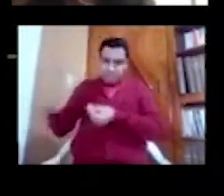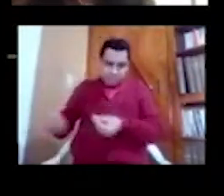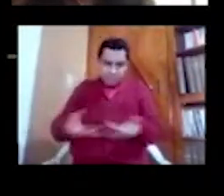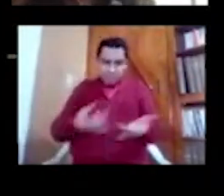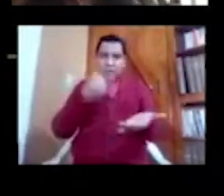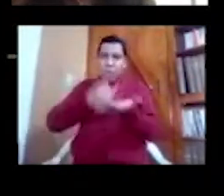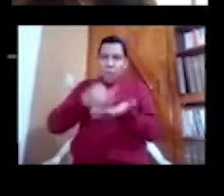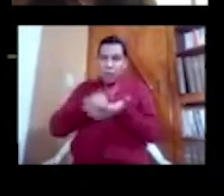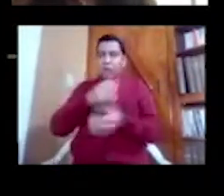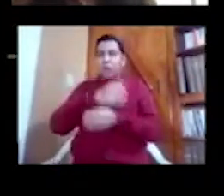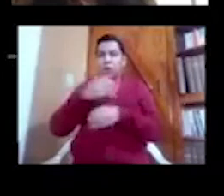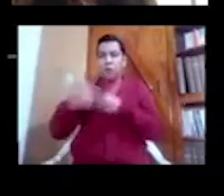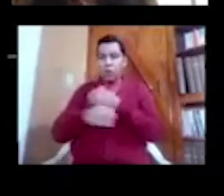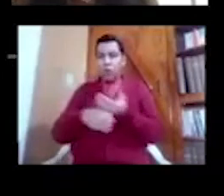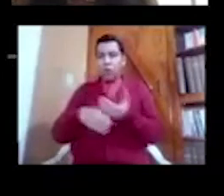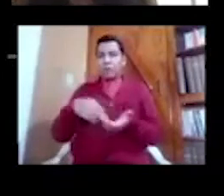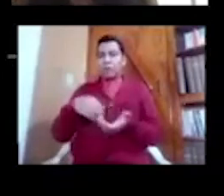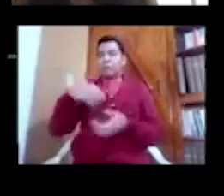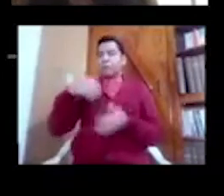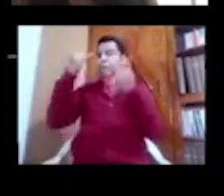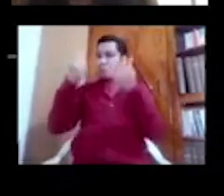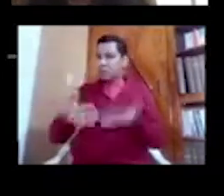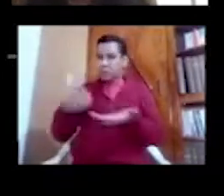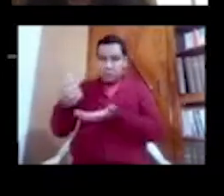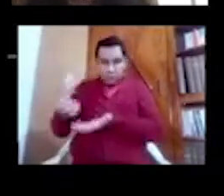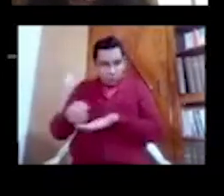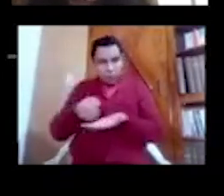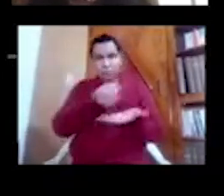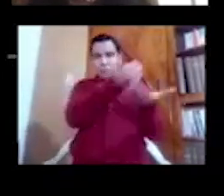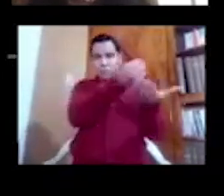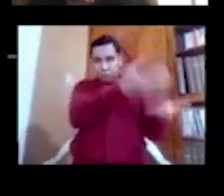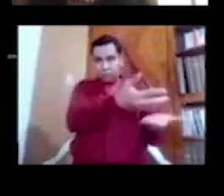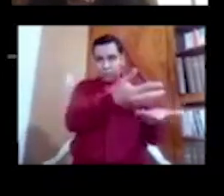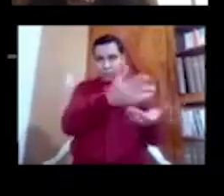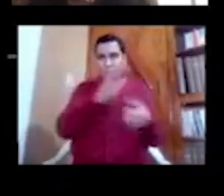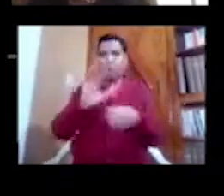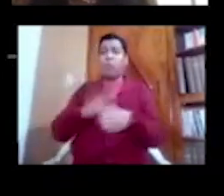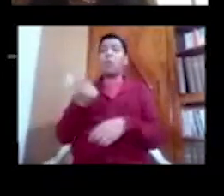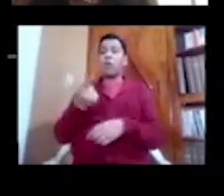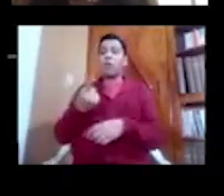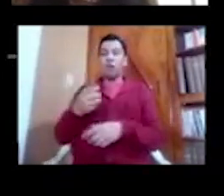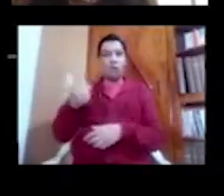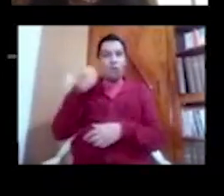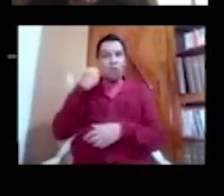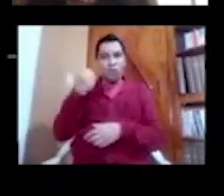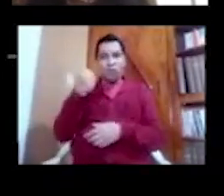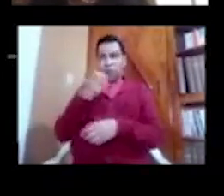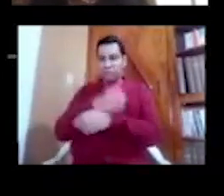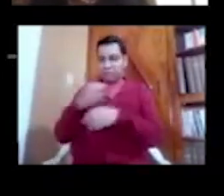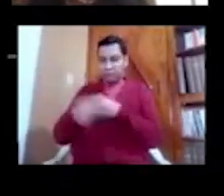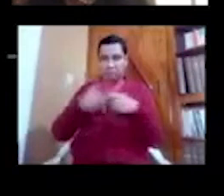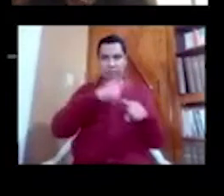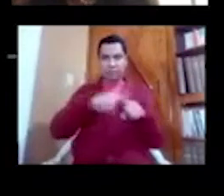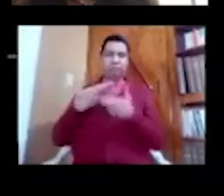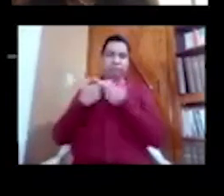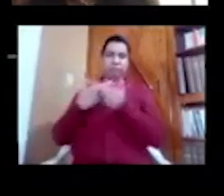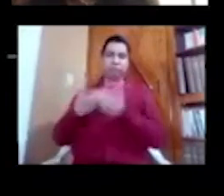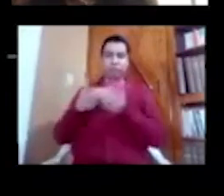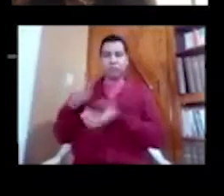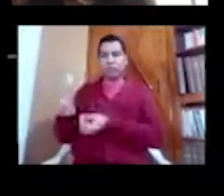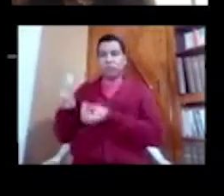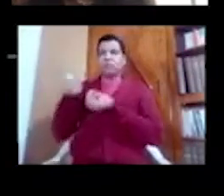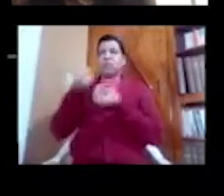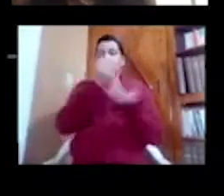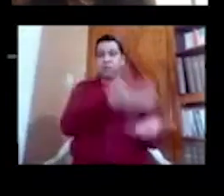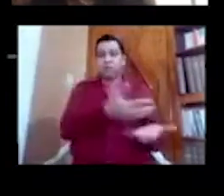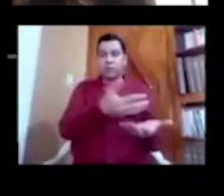siempre es oneroso y complicado de entregar, porque son tributos generalmente muy fuertes. Y digamos que cambia